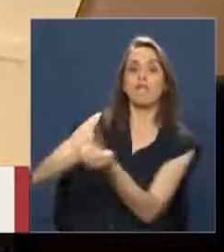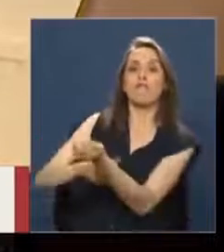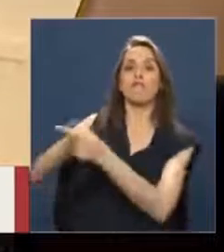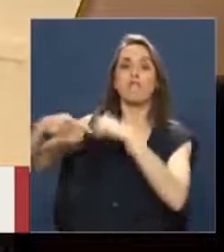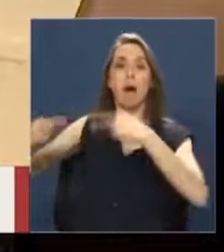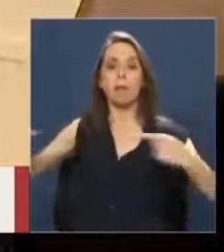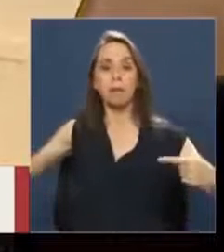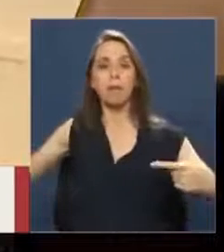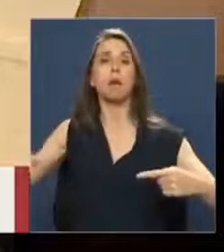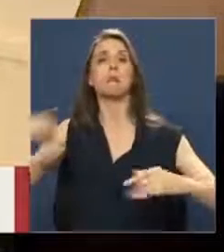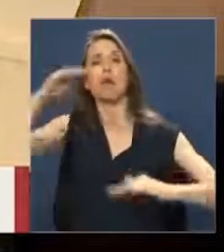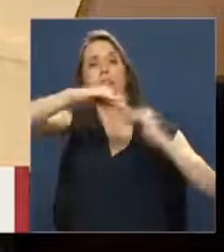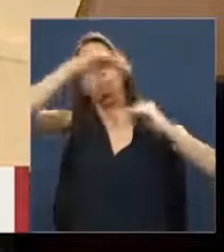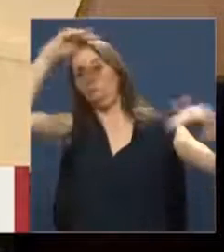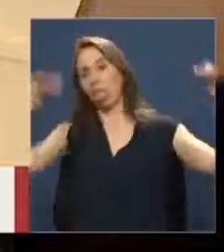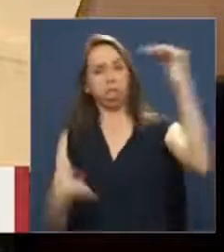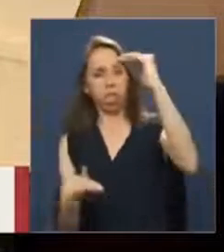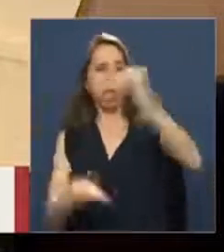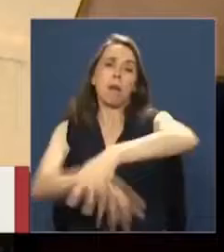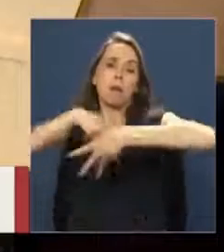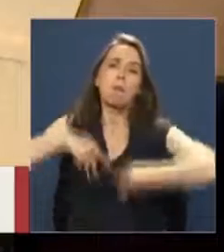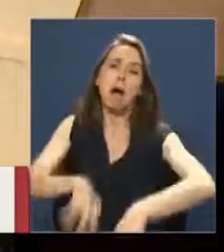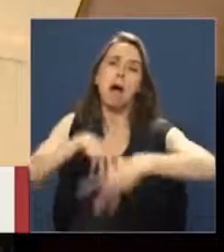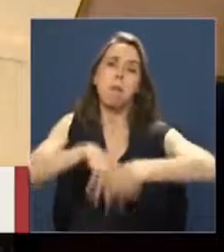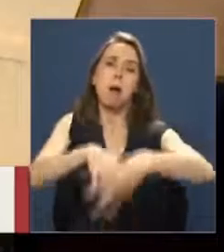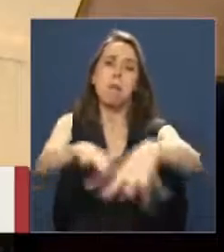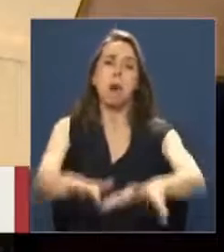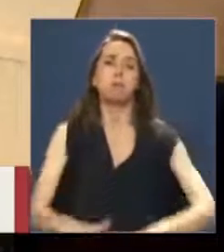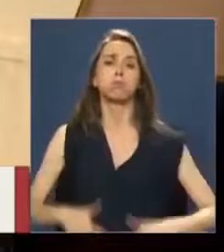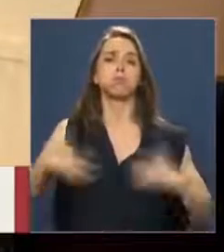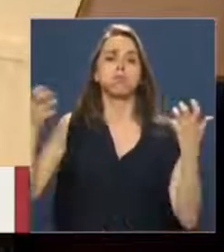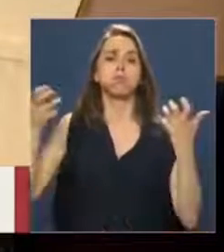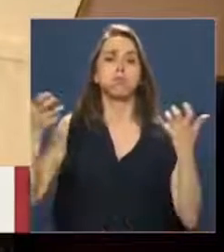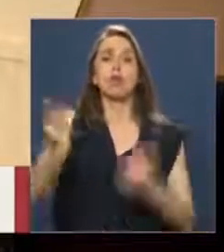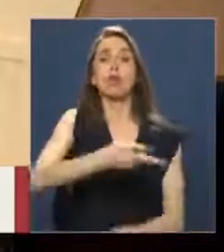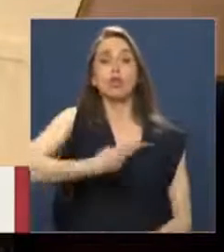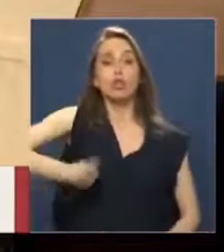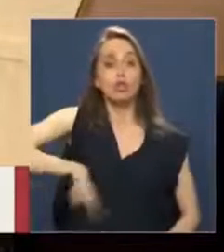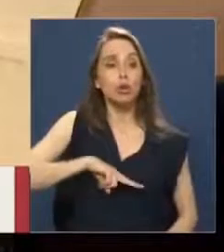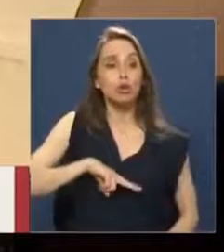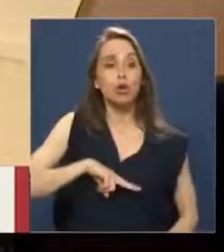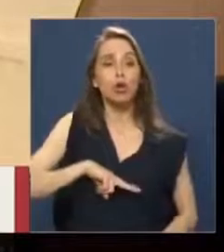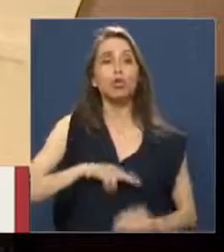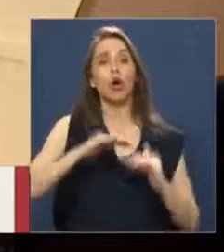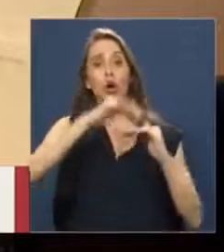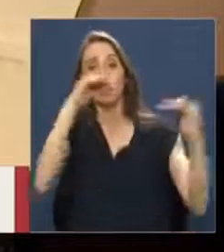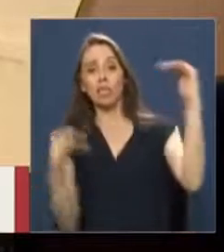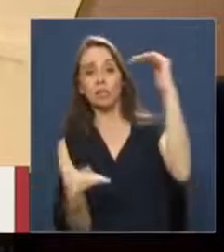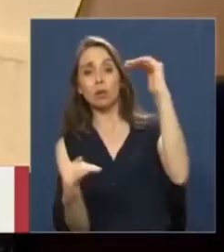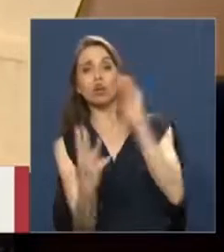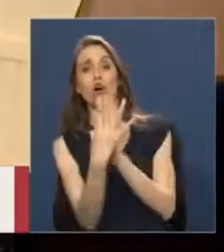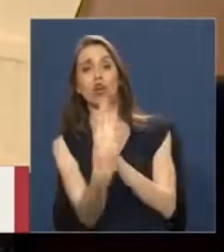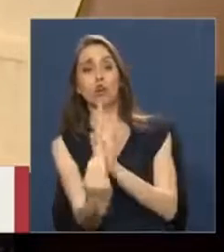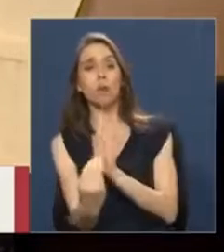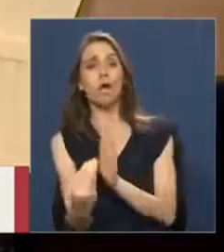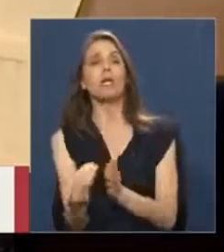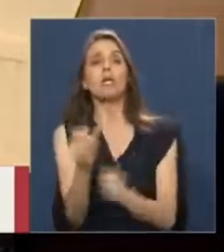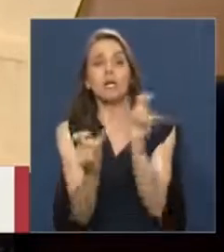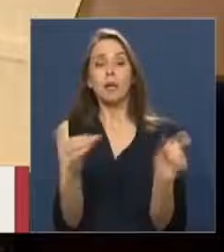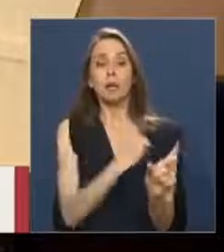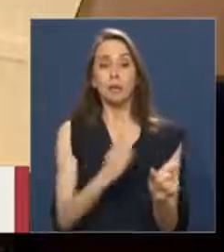que la calle explote, y esa desigualdad es también la que nosotros mismos reproducimos cuando tenemos de las